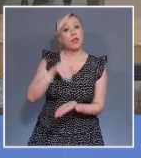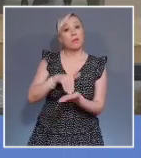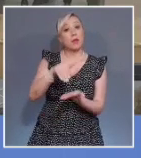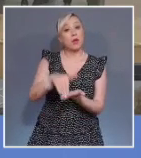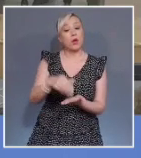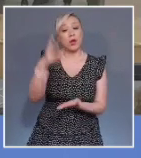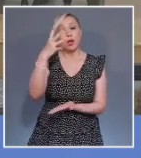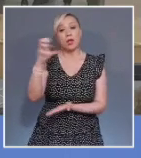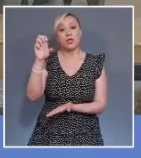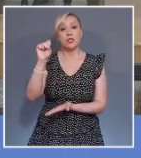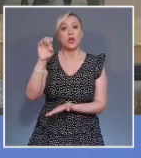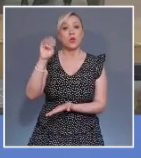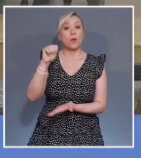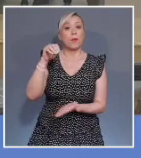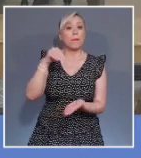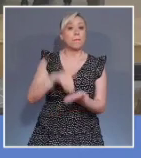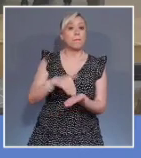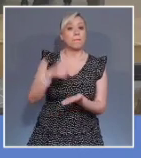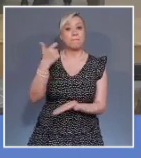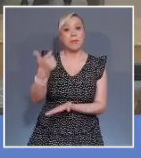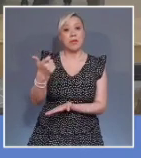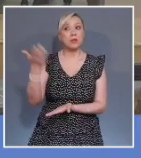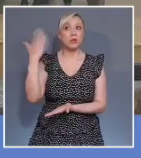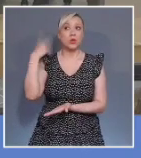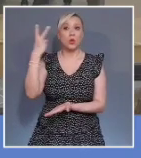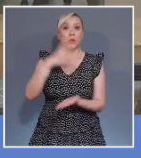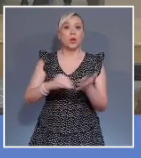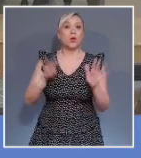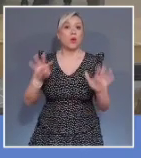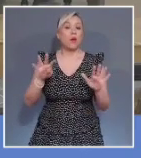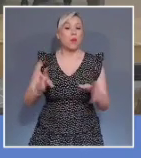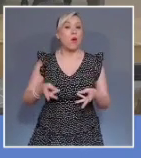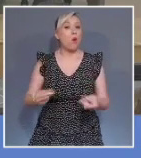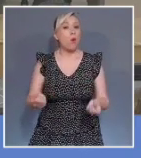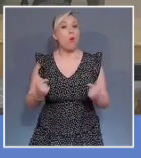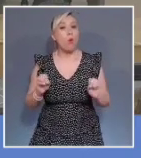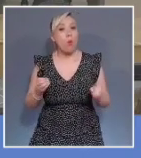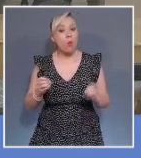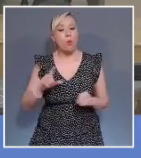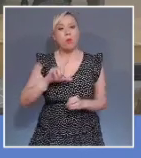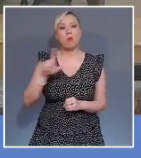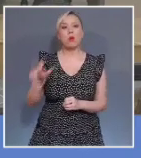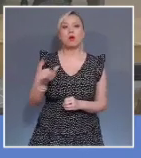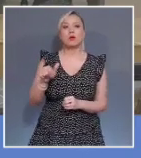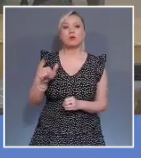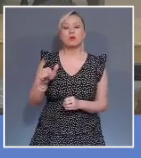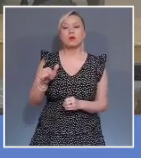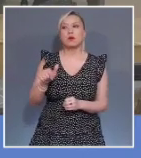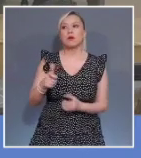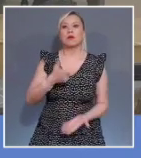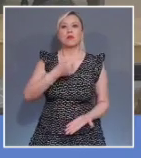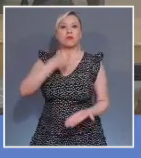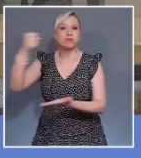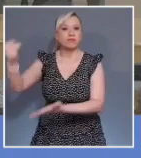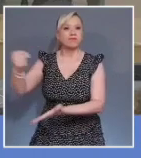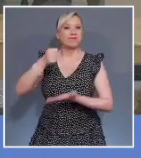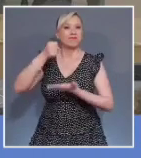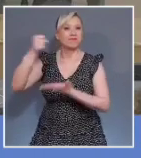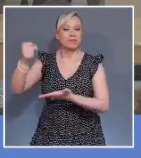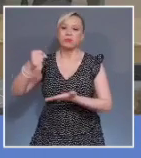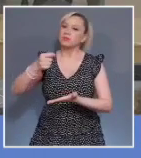80.369.000 pesos en 2019, adeudo que comenzaron a descontar del financiamiento que recibe a partir de septiembre